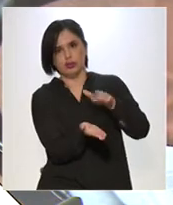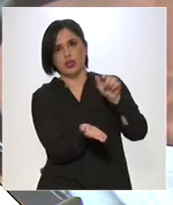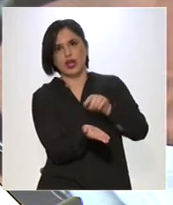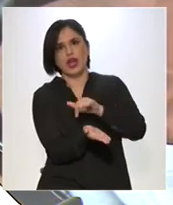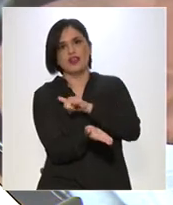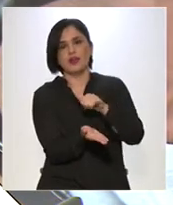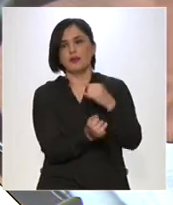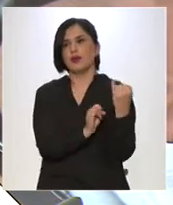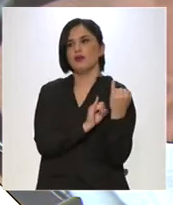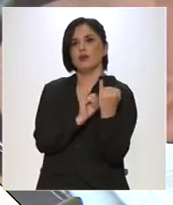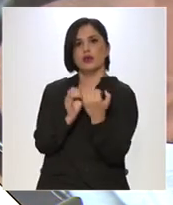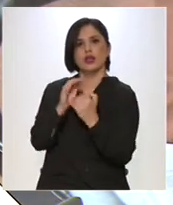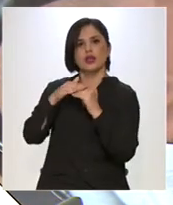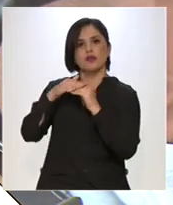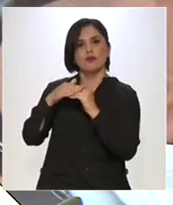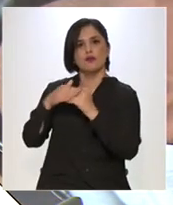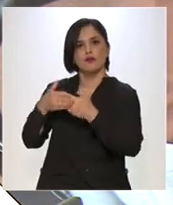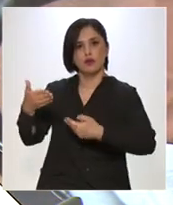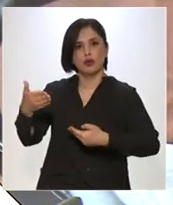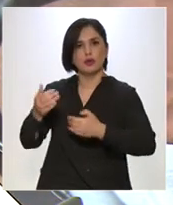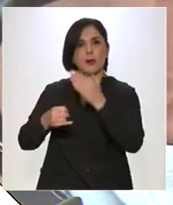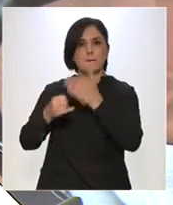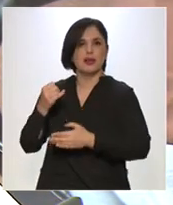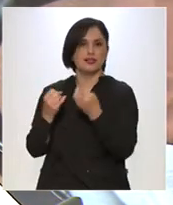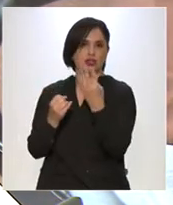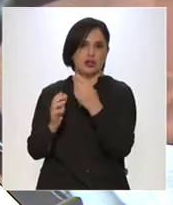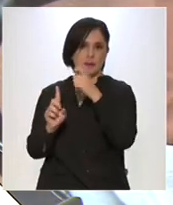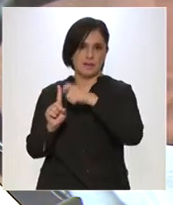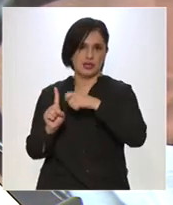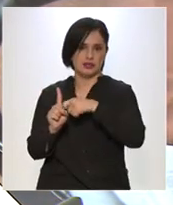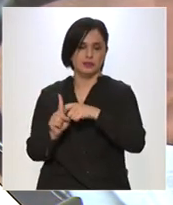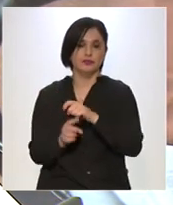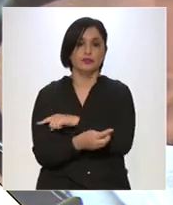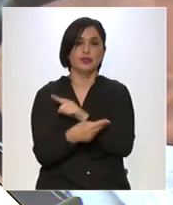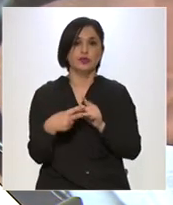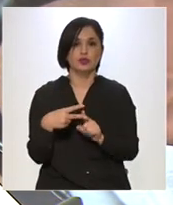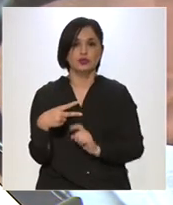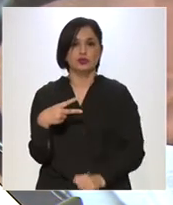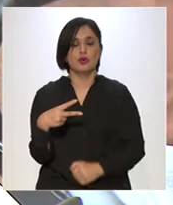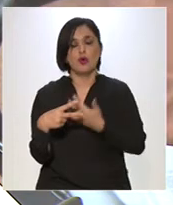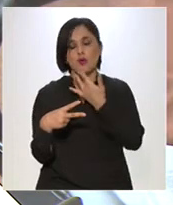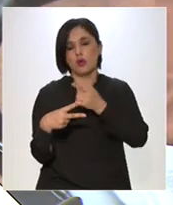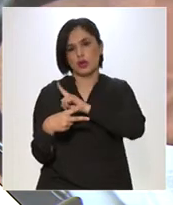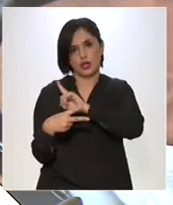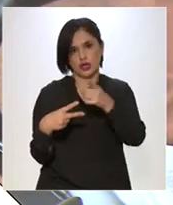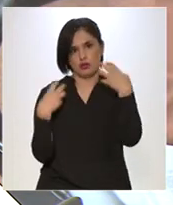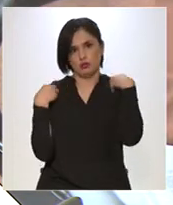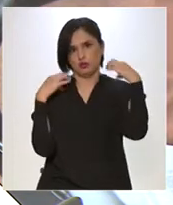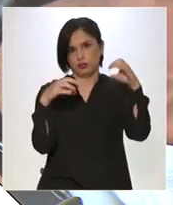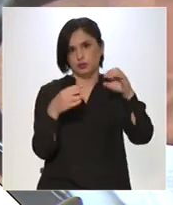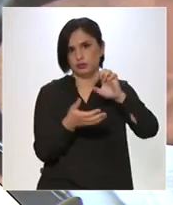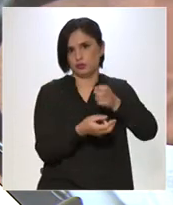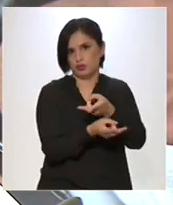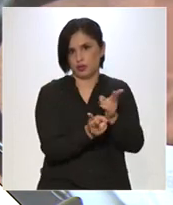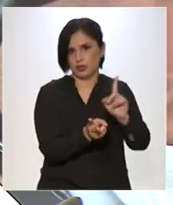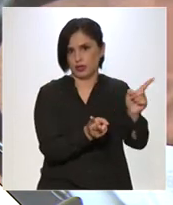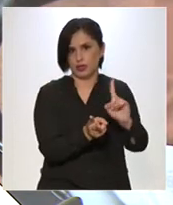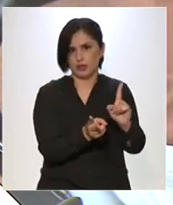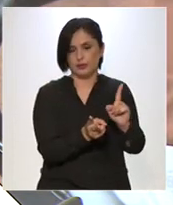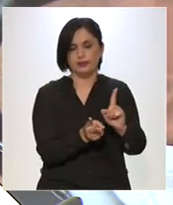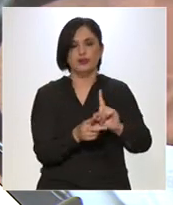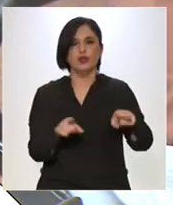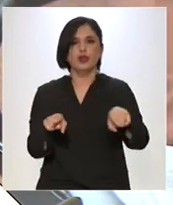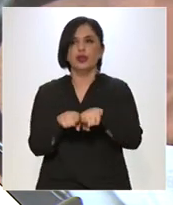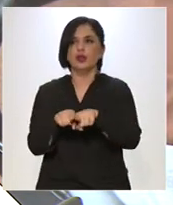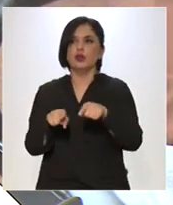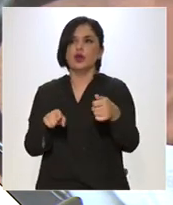informe que debe entregar en el plazo de 3 meses. En segundo lugar, porque no se entregan potestades públicas a esta Comisión, al igual